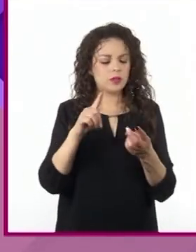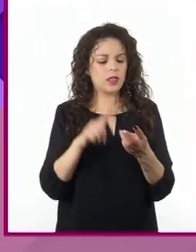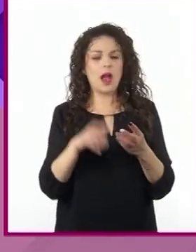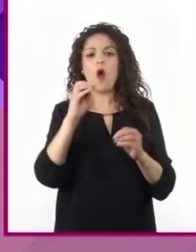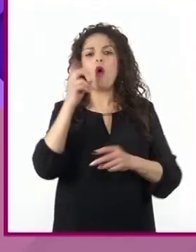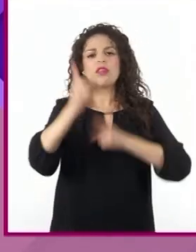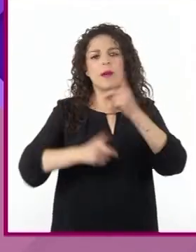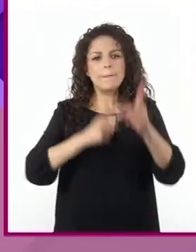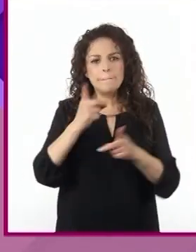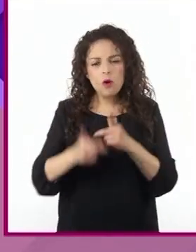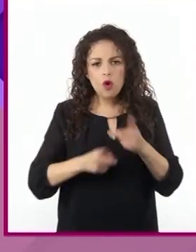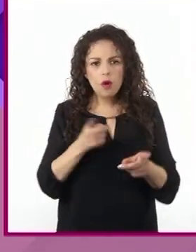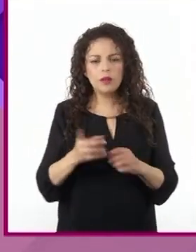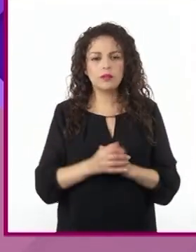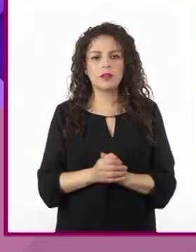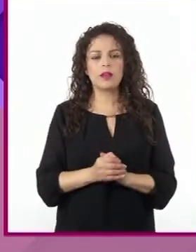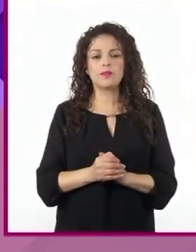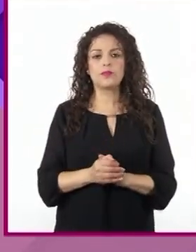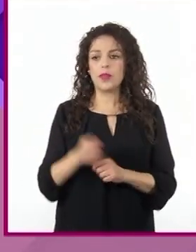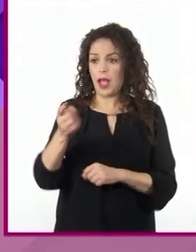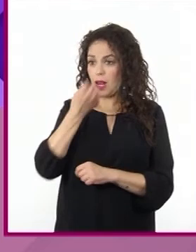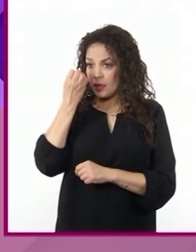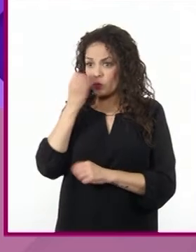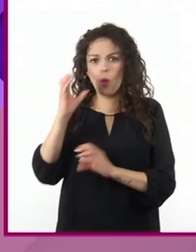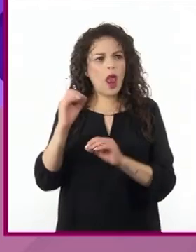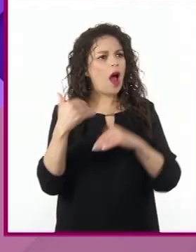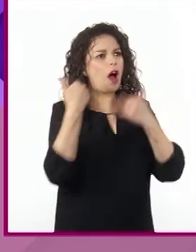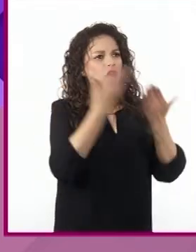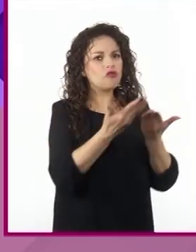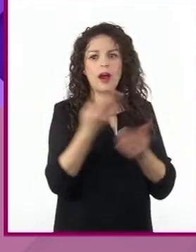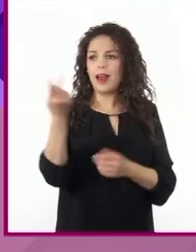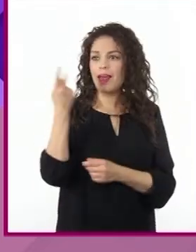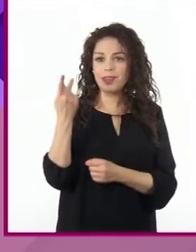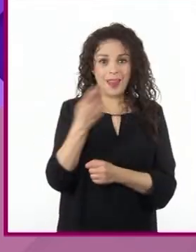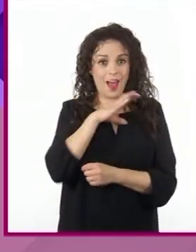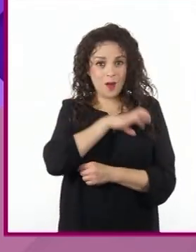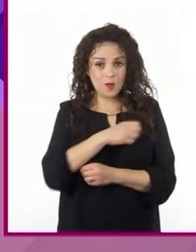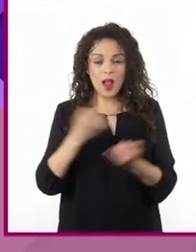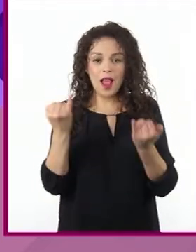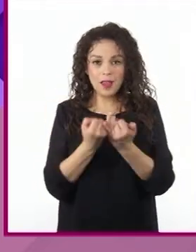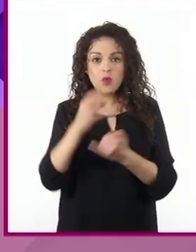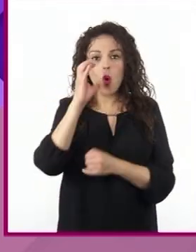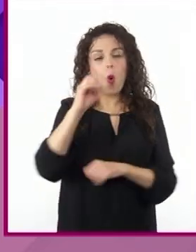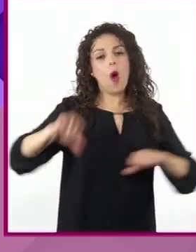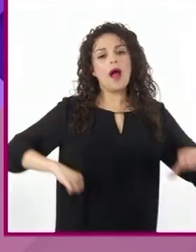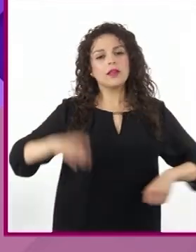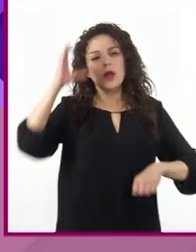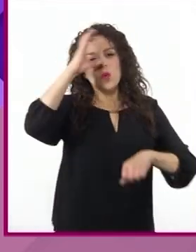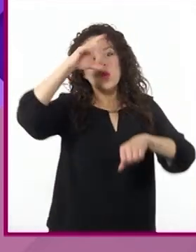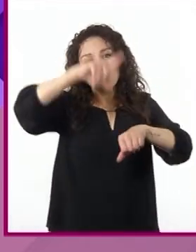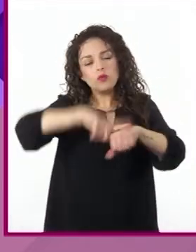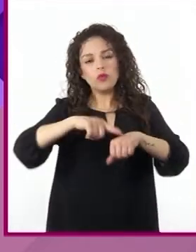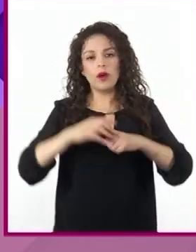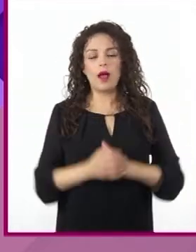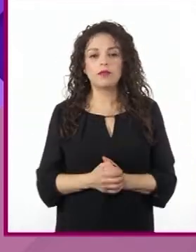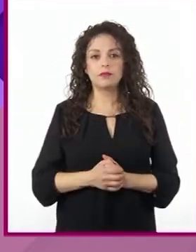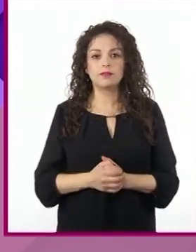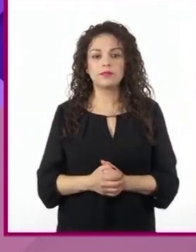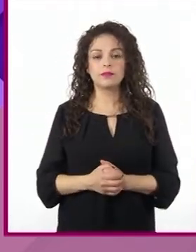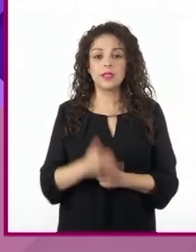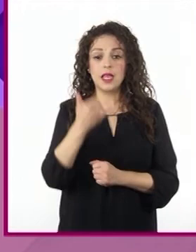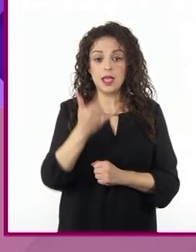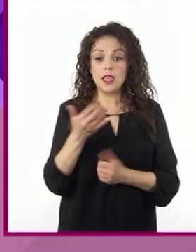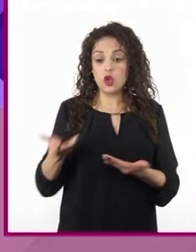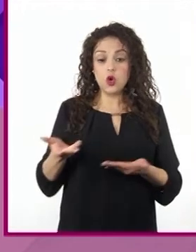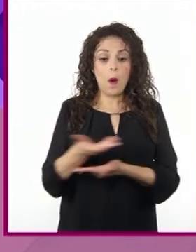que realizan dentro o fuera de la escuela, actividad cultural que les gusta realizar y que comparten